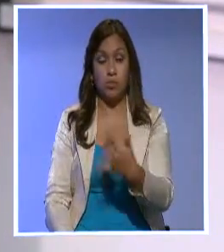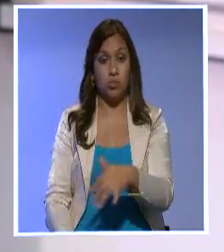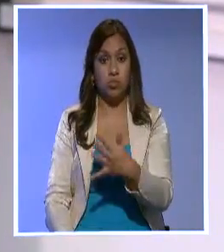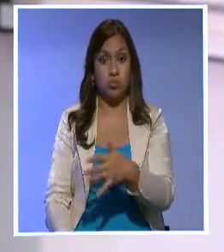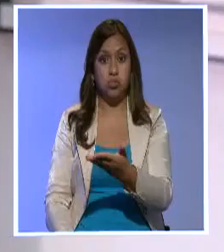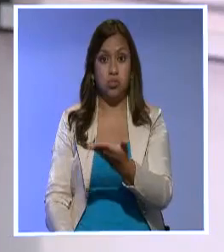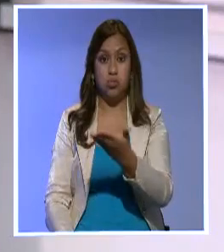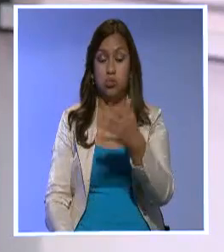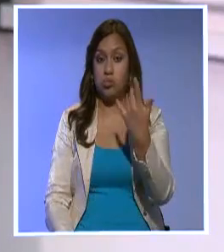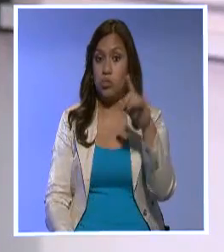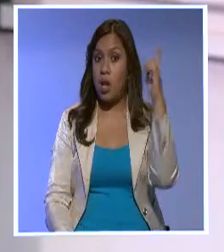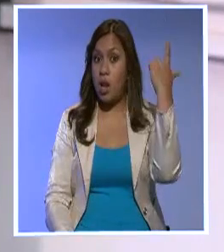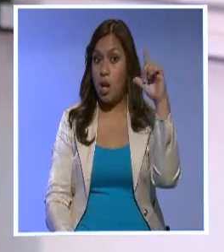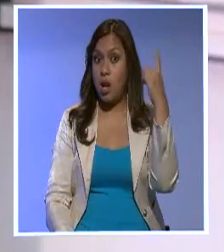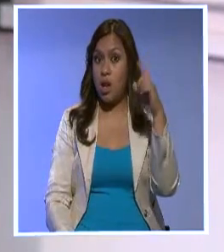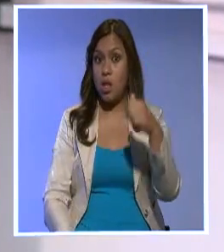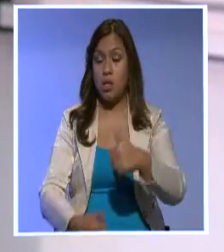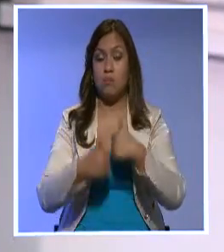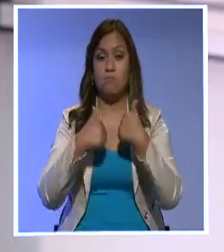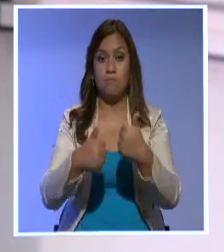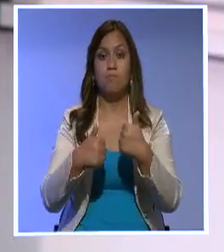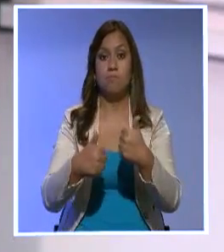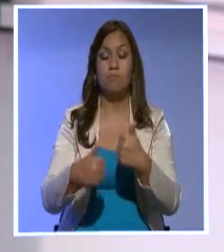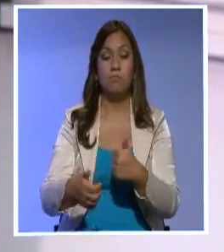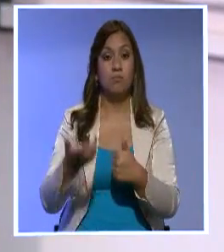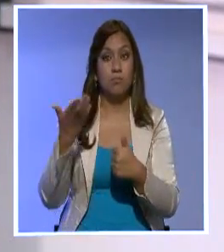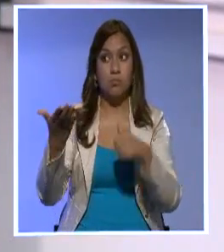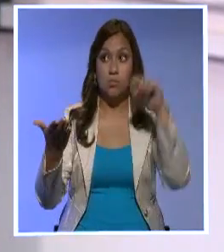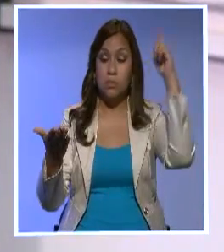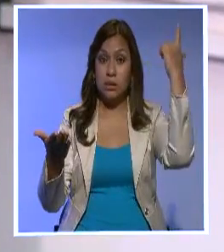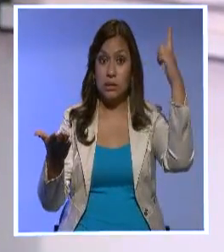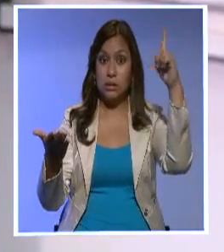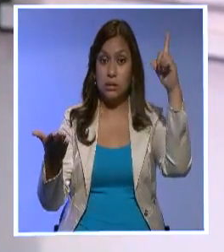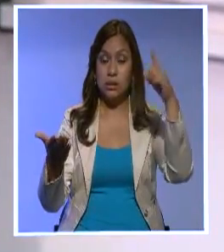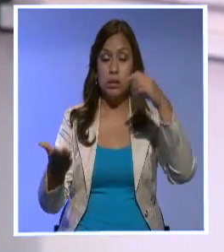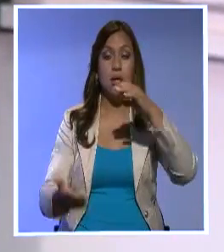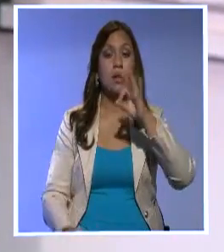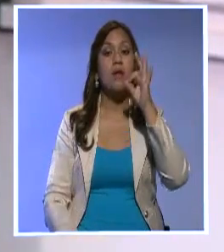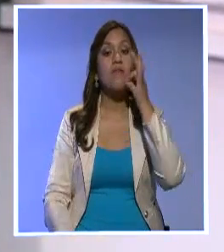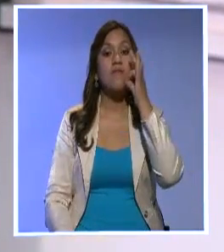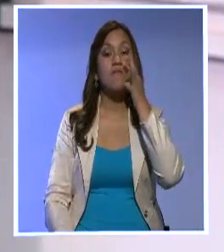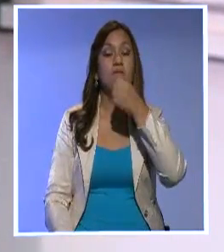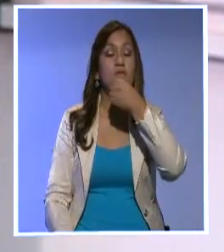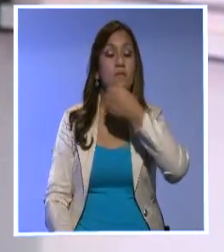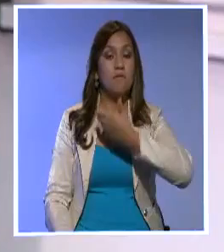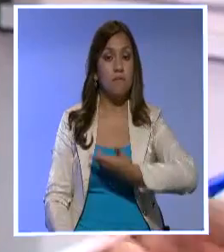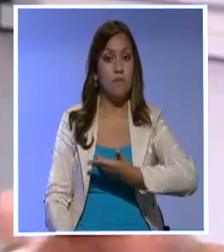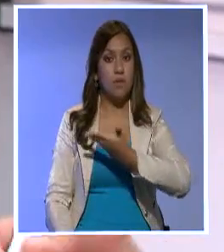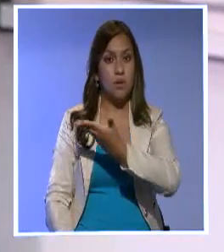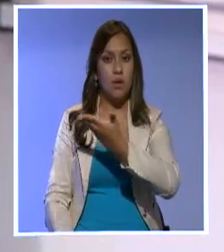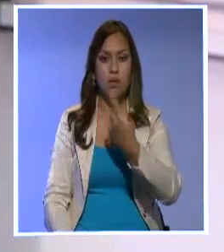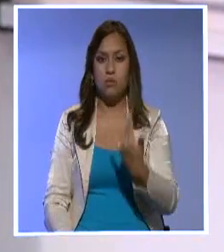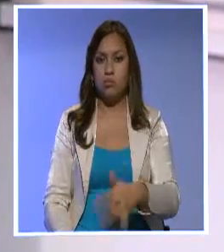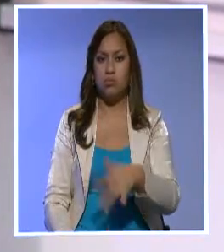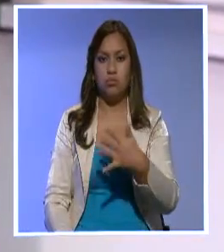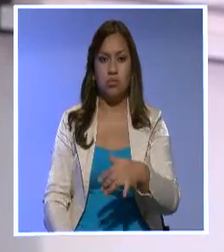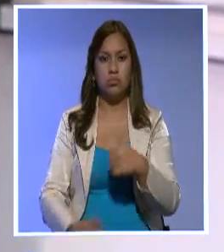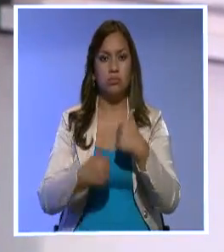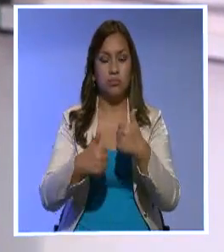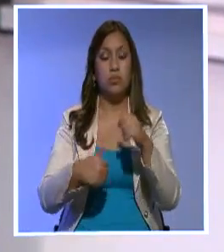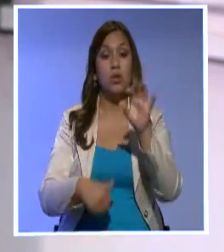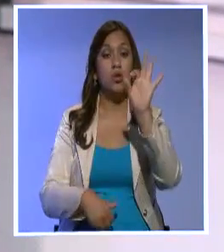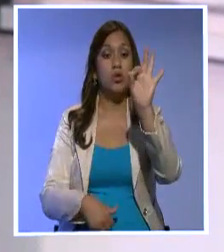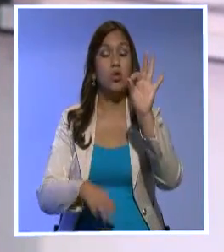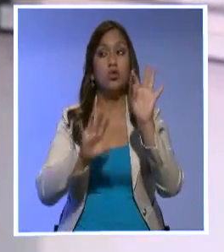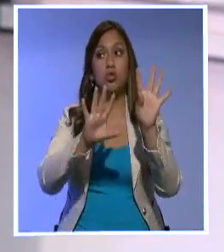histórica y la talla de fidel castro ruz sin duda alguna generó durante todo su transitar sobre sus 90